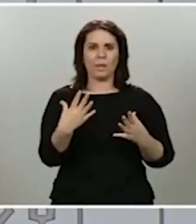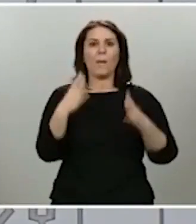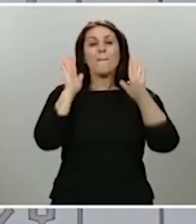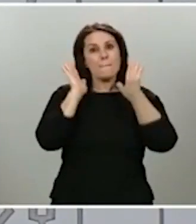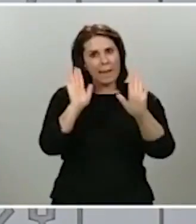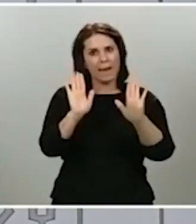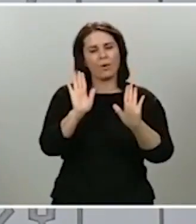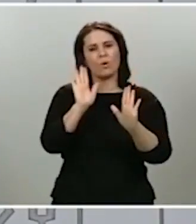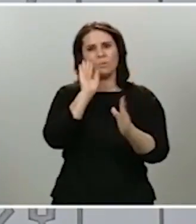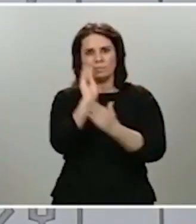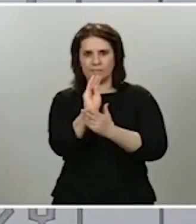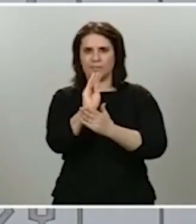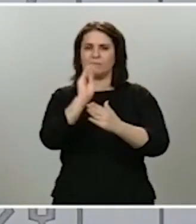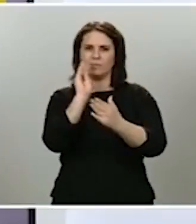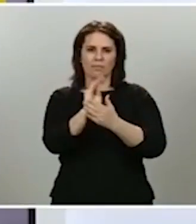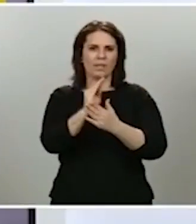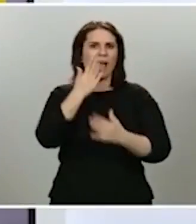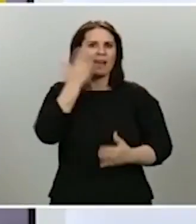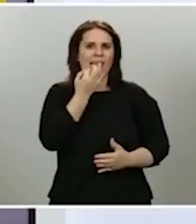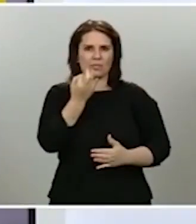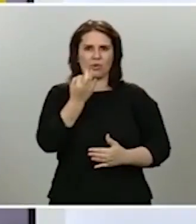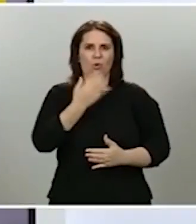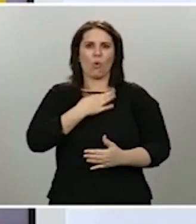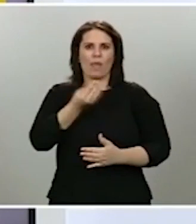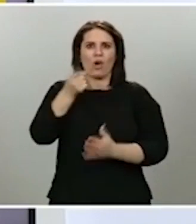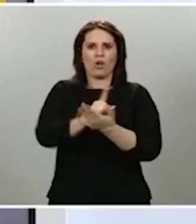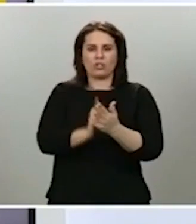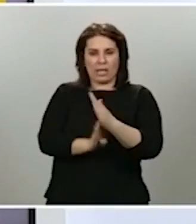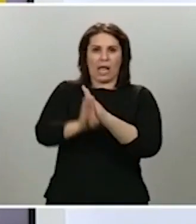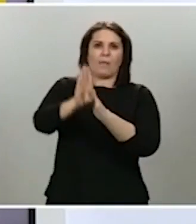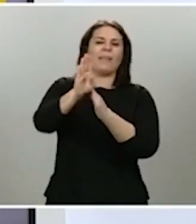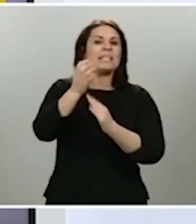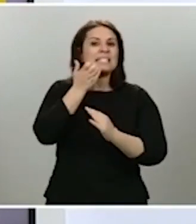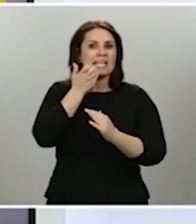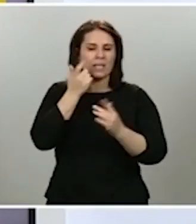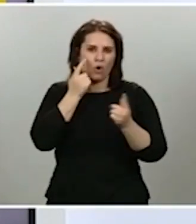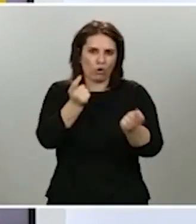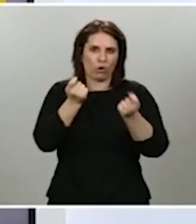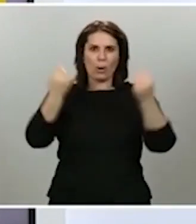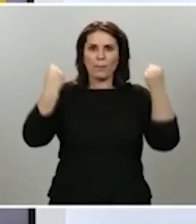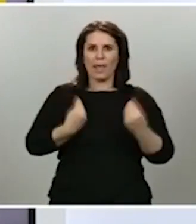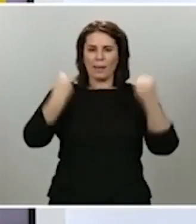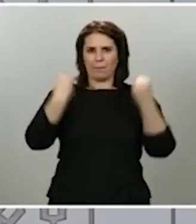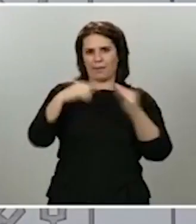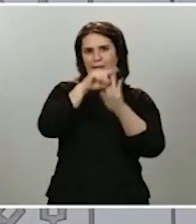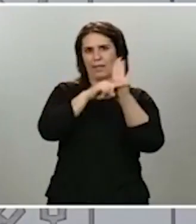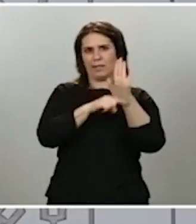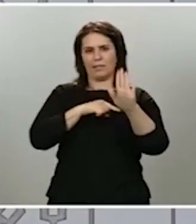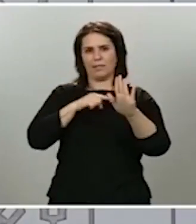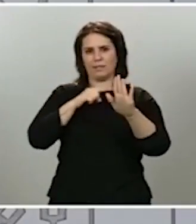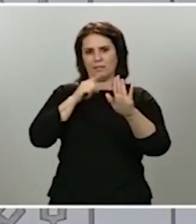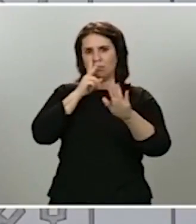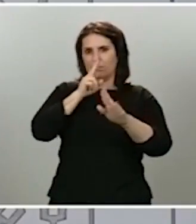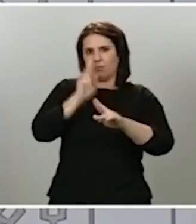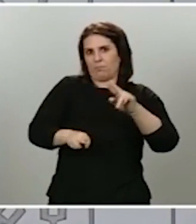repunte si no se toman muy en serio y si no se controlan las medidas de prevención de la infección que